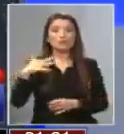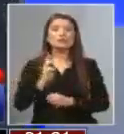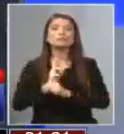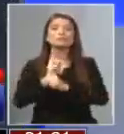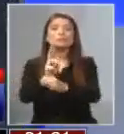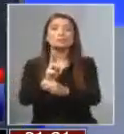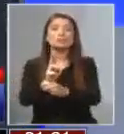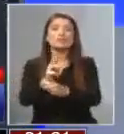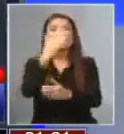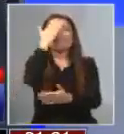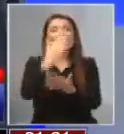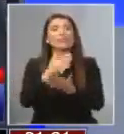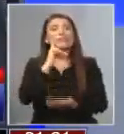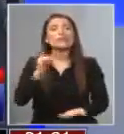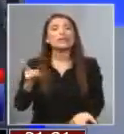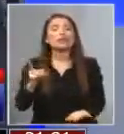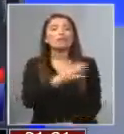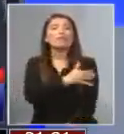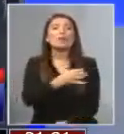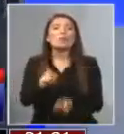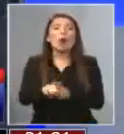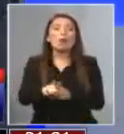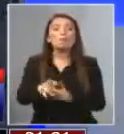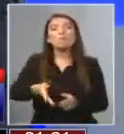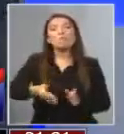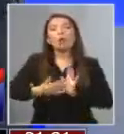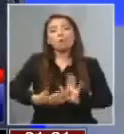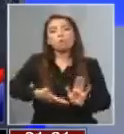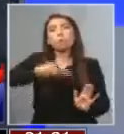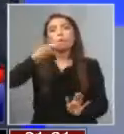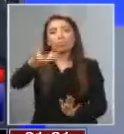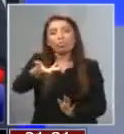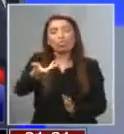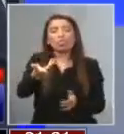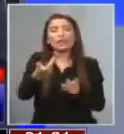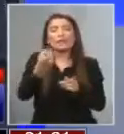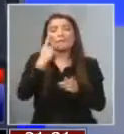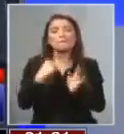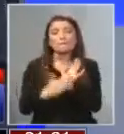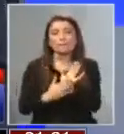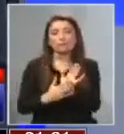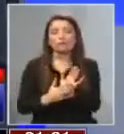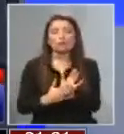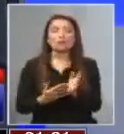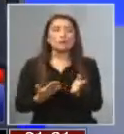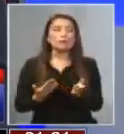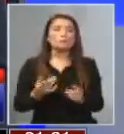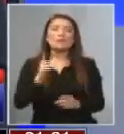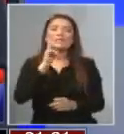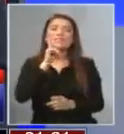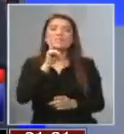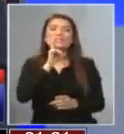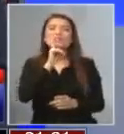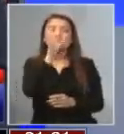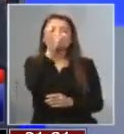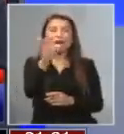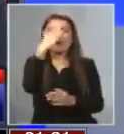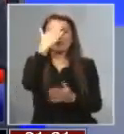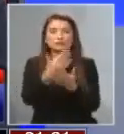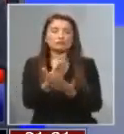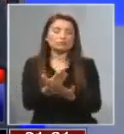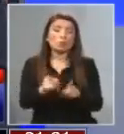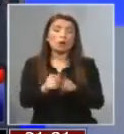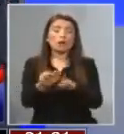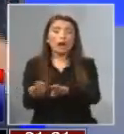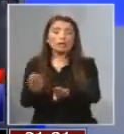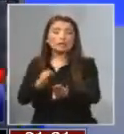que dar fe? ¿No? ¿Ante quién hay que rendir cuentas? Yo creo que parte importante de lo que está detrás del nombramiento del Consejo es una demostración de que hay